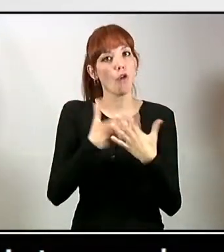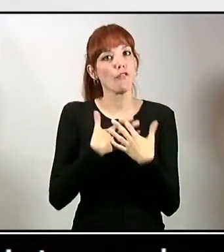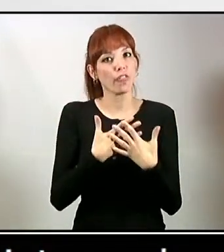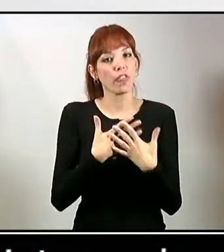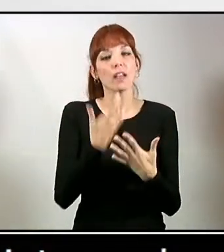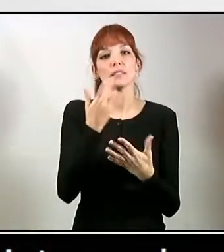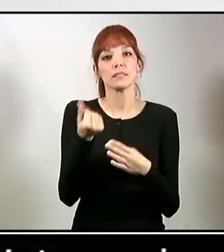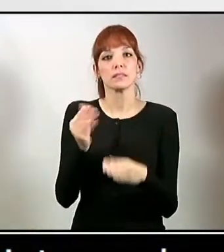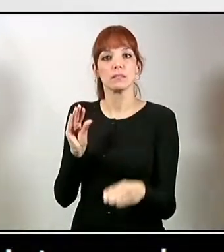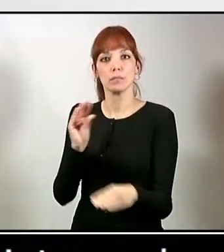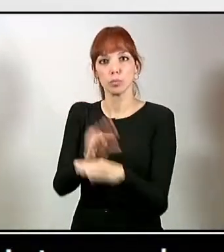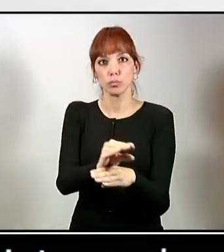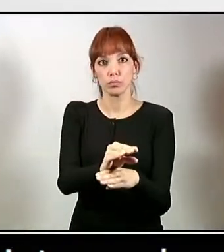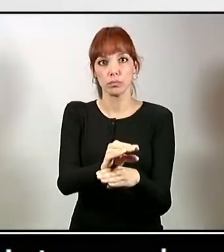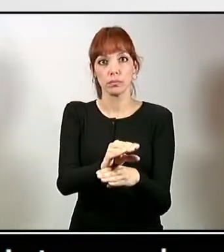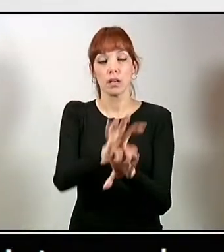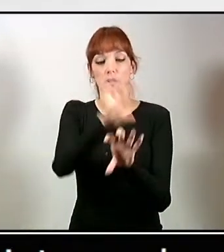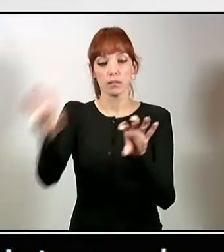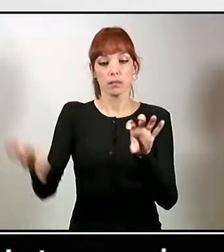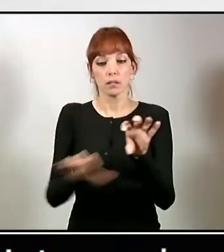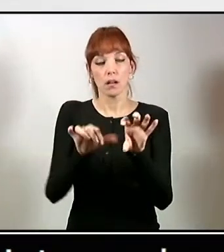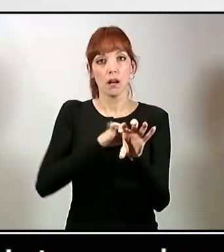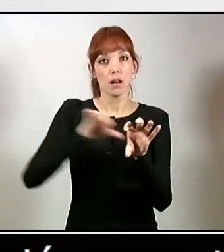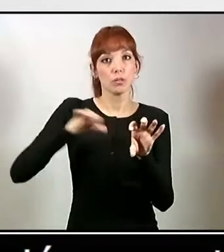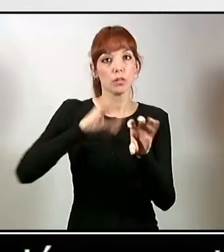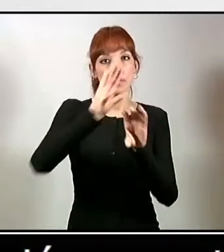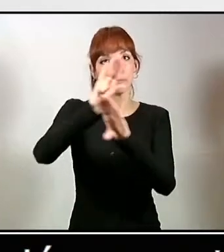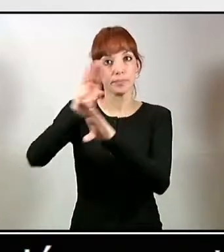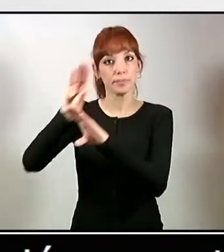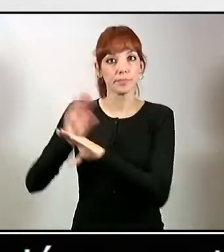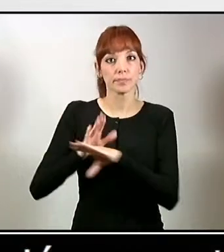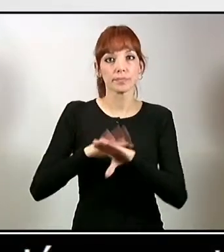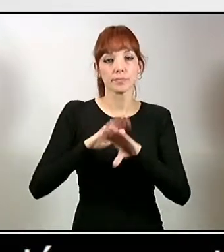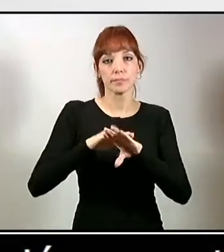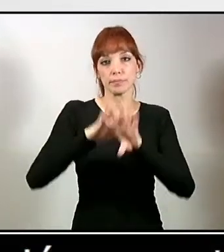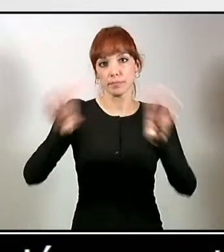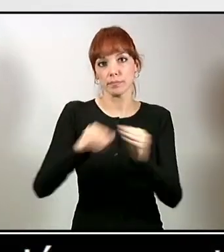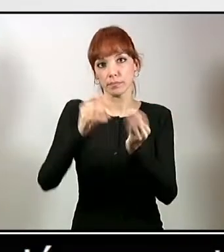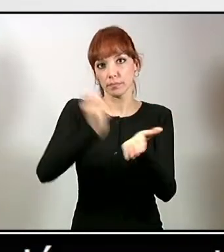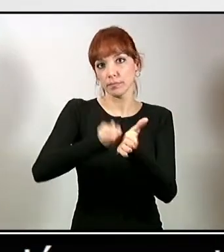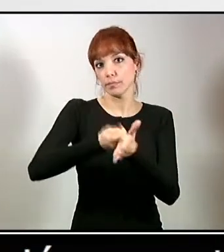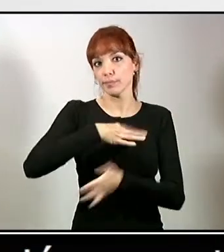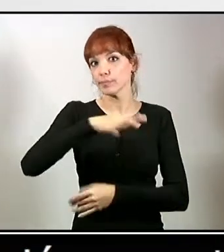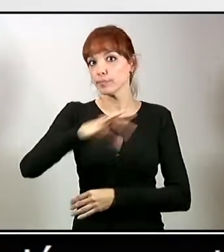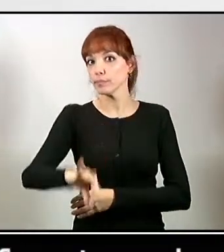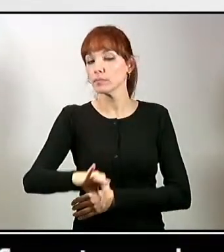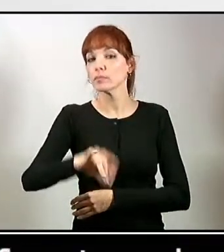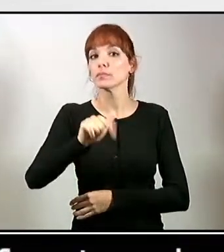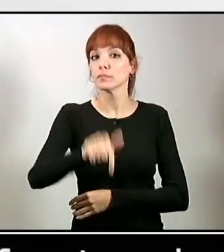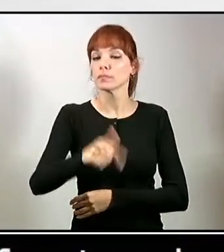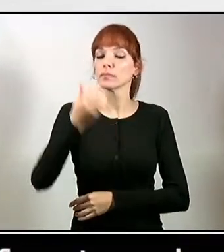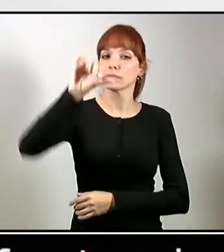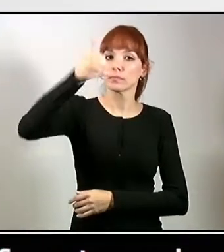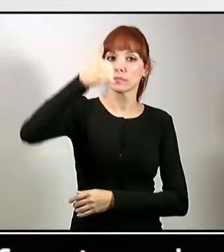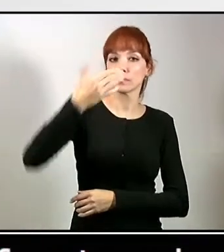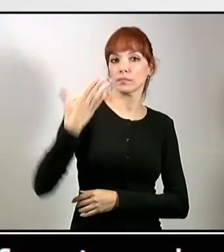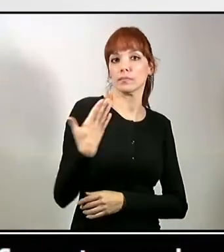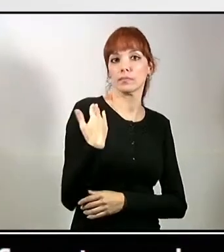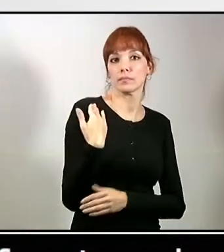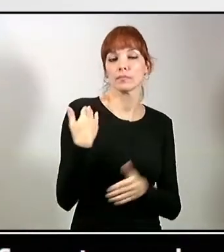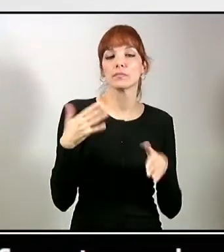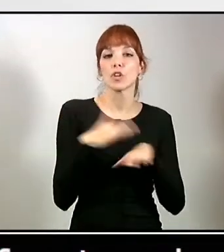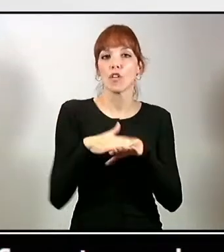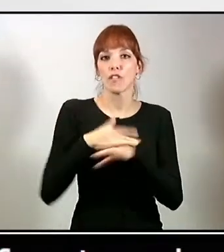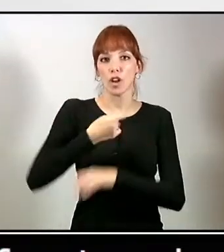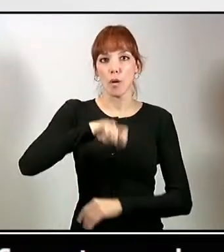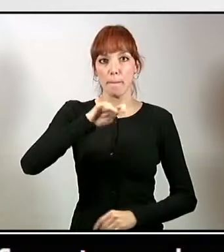financiación, en este caso a las comunidades autónomas, para hacer frente a la misma, que es lo que ayer aprobó el Gobierno de España y